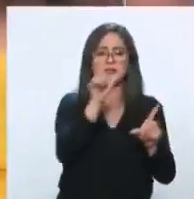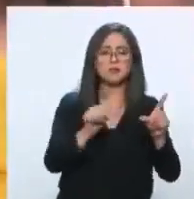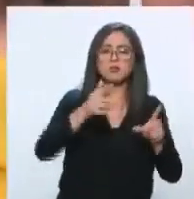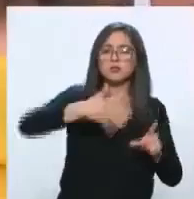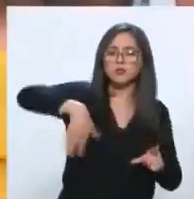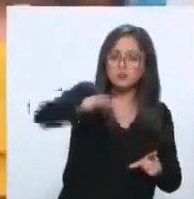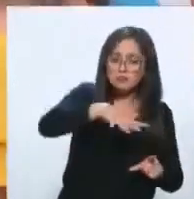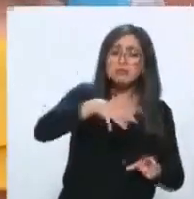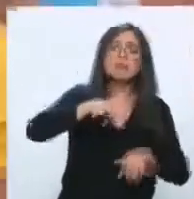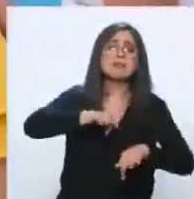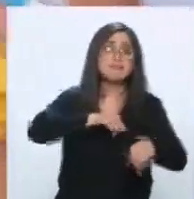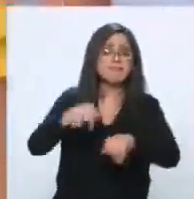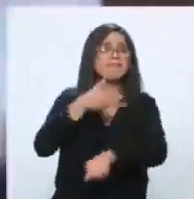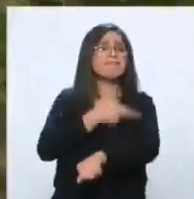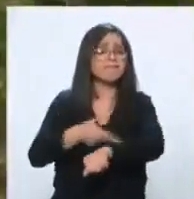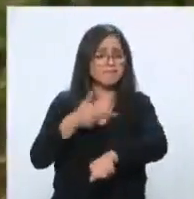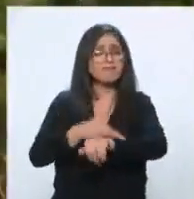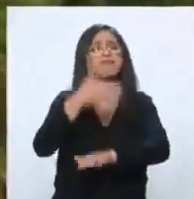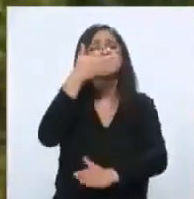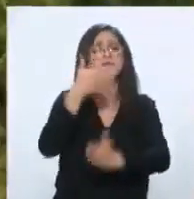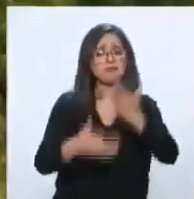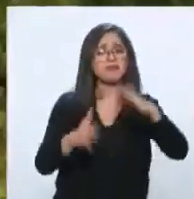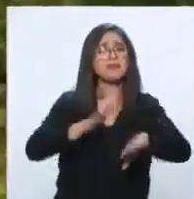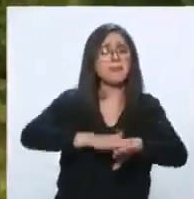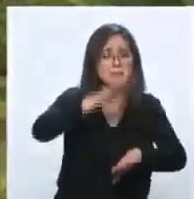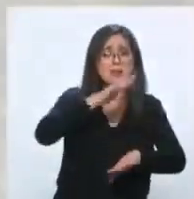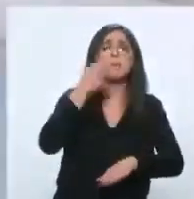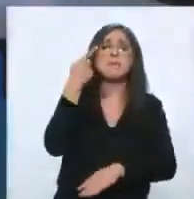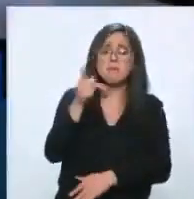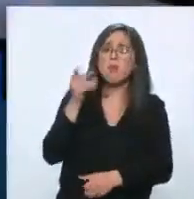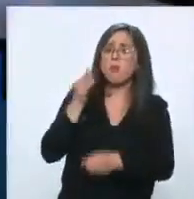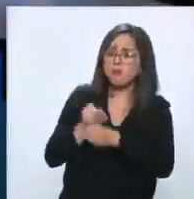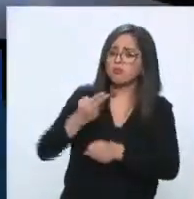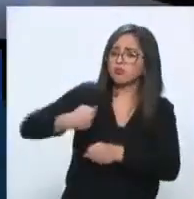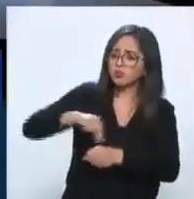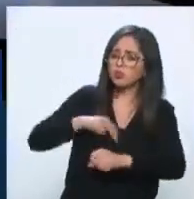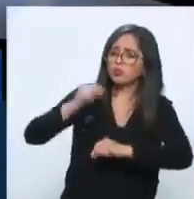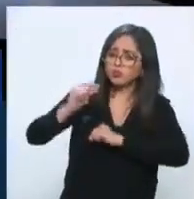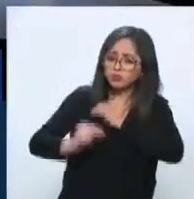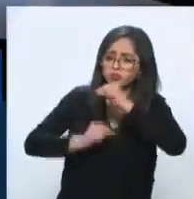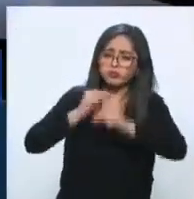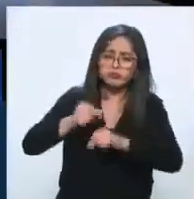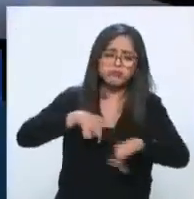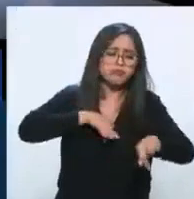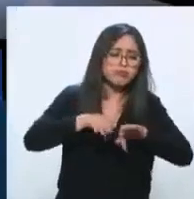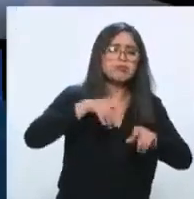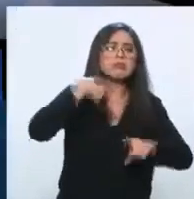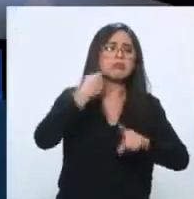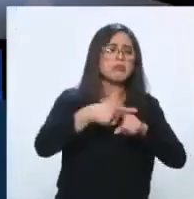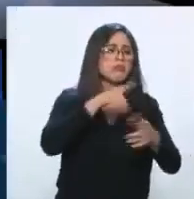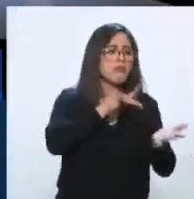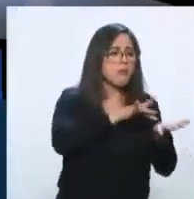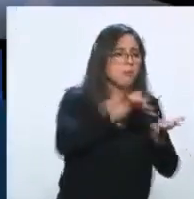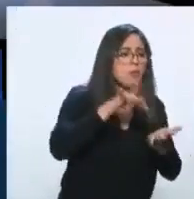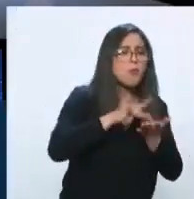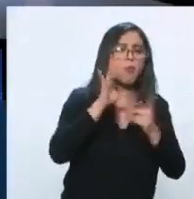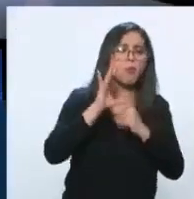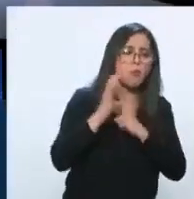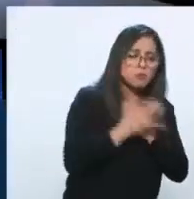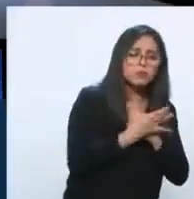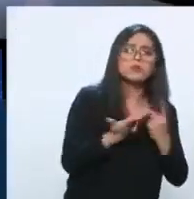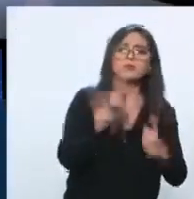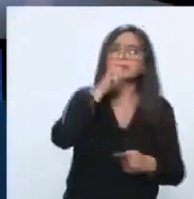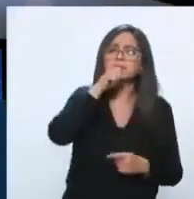son muchos todavía. Por supuesto que hemos dado pasos importantes en el fortalecimiento de las comisiones, en la creación